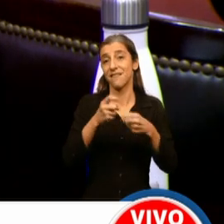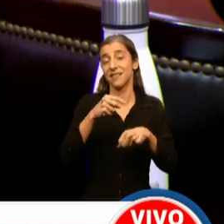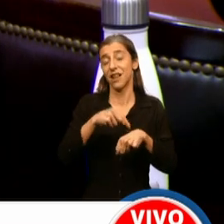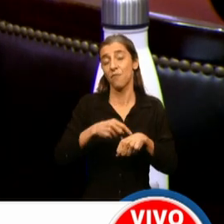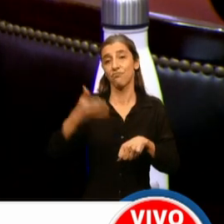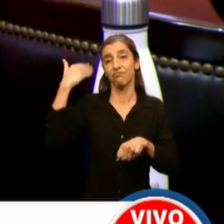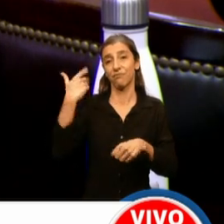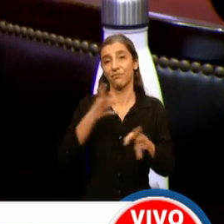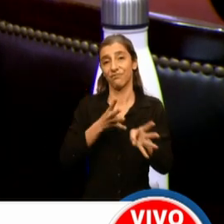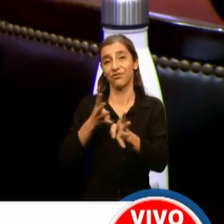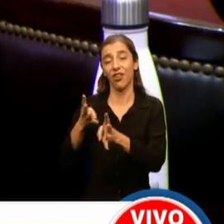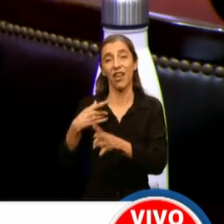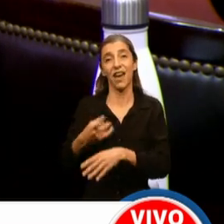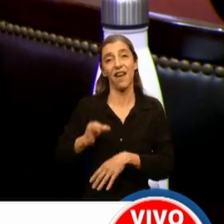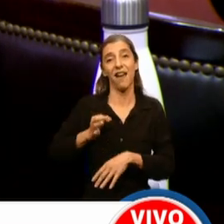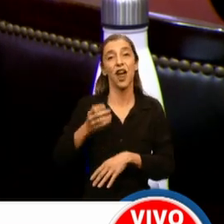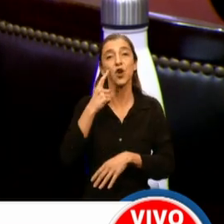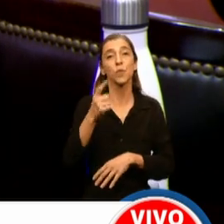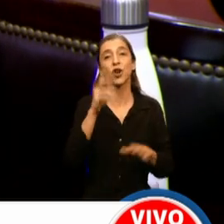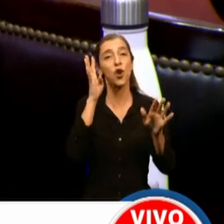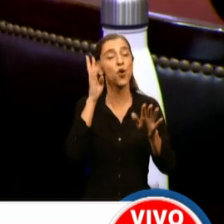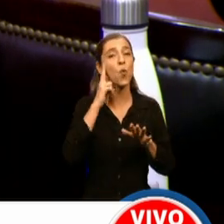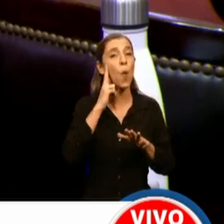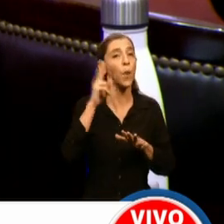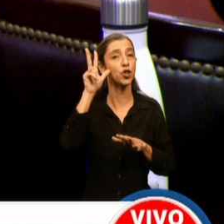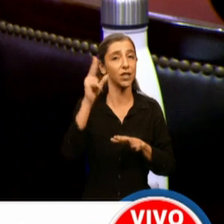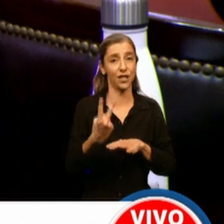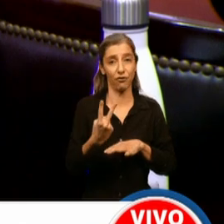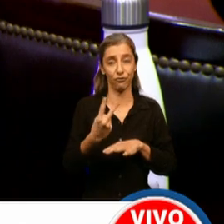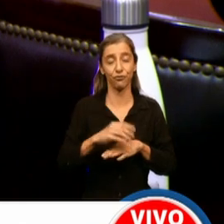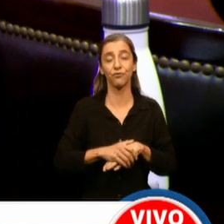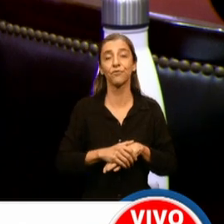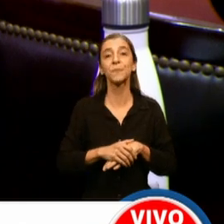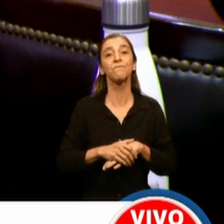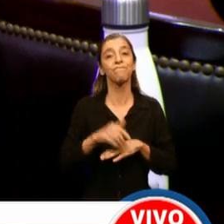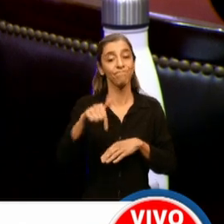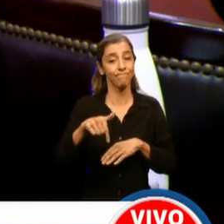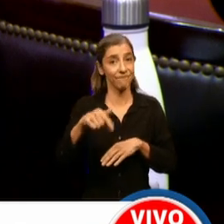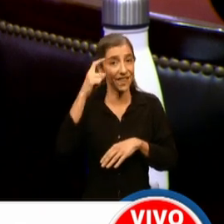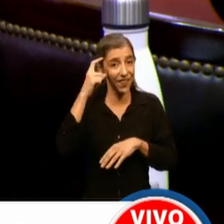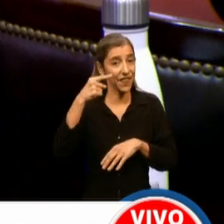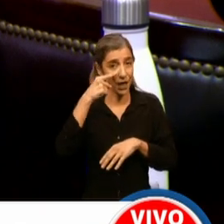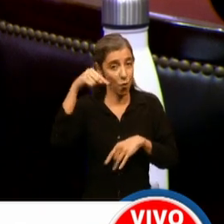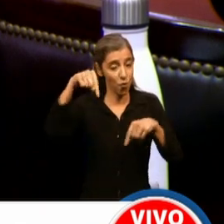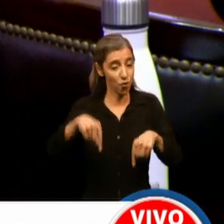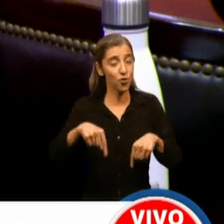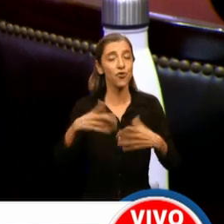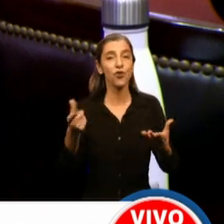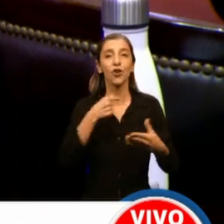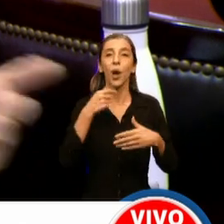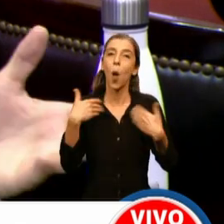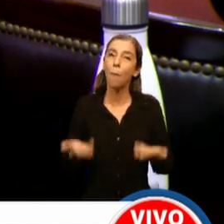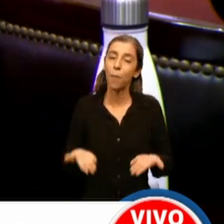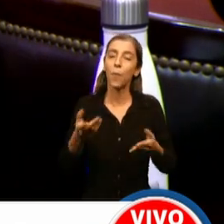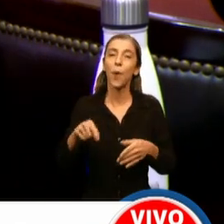sucedida en el año 1982 y que en este 10 de junio yo quiero también aprovechar